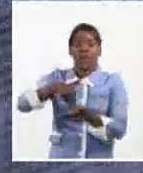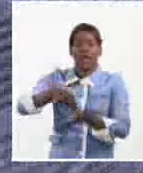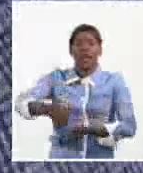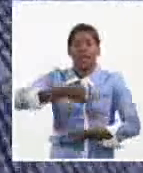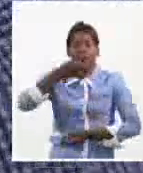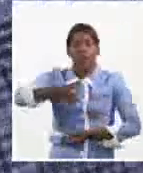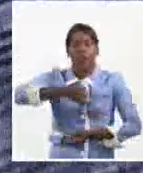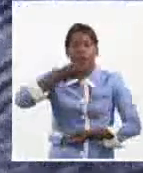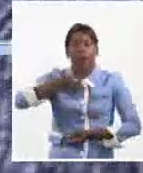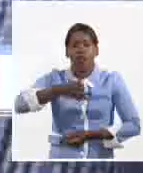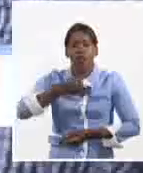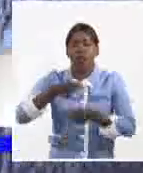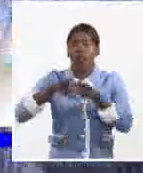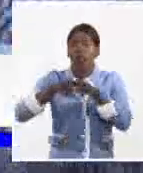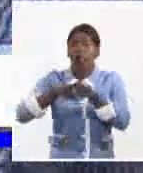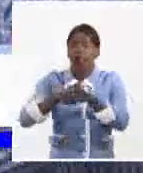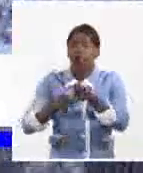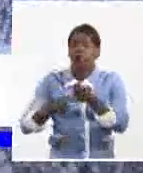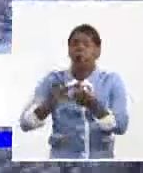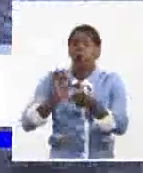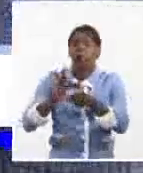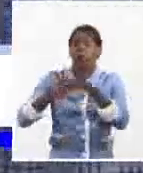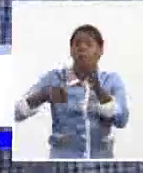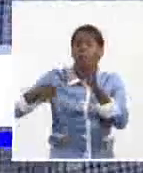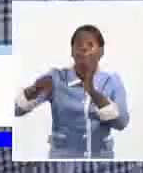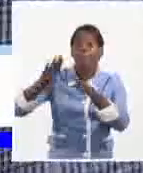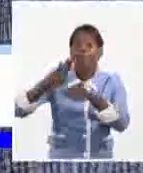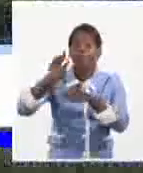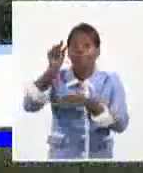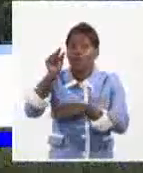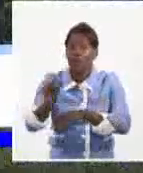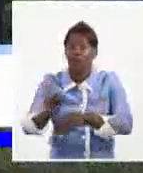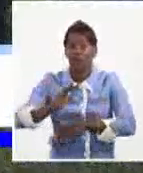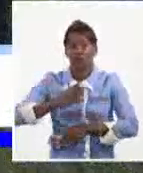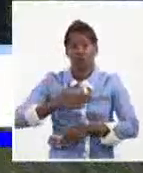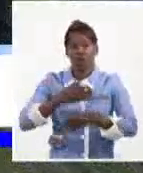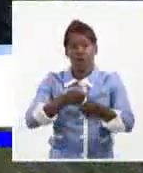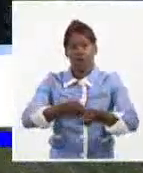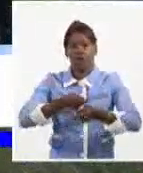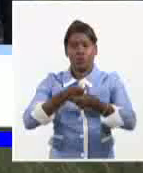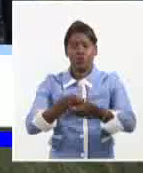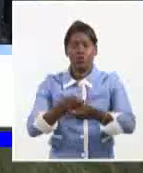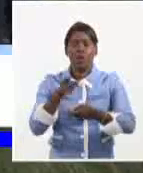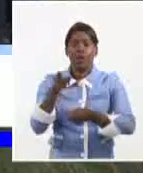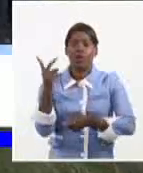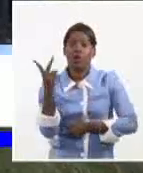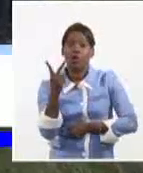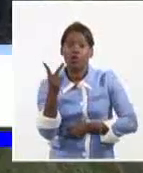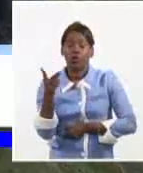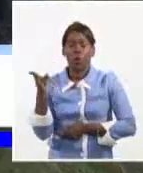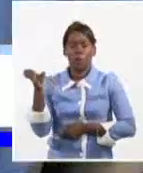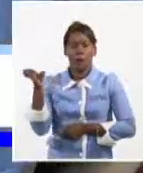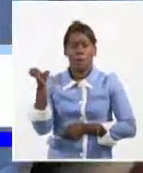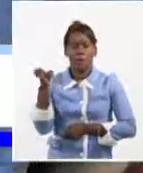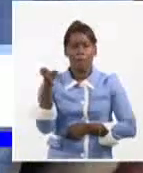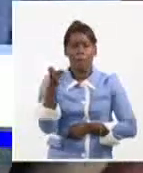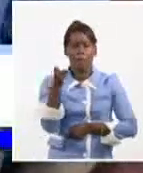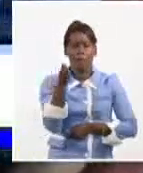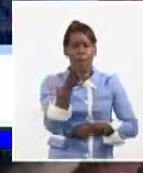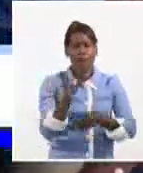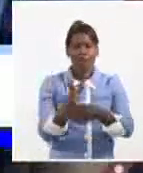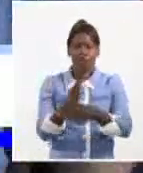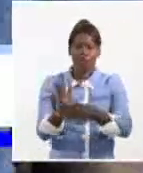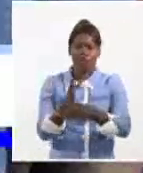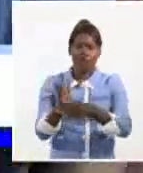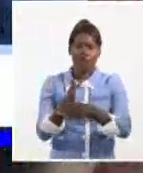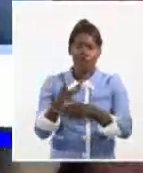quien, acompañado por el ministro de la Agricultura, Idael Pérez Brito, recorrió varias áreas productivas del municipio especial. De lo que se trata, expresó